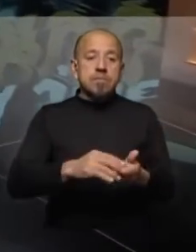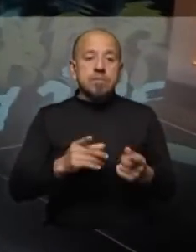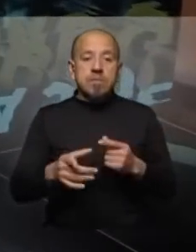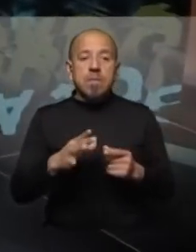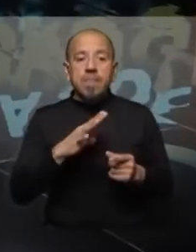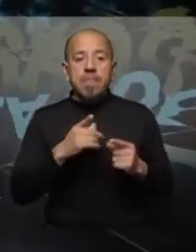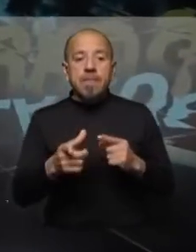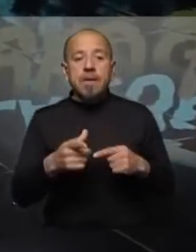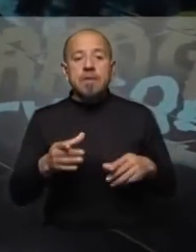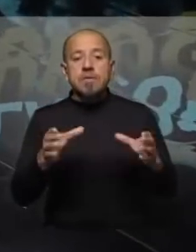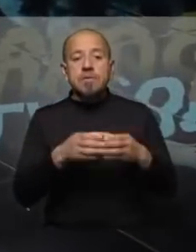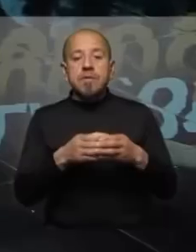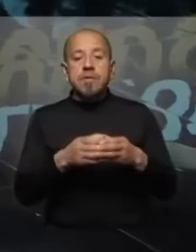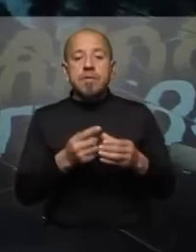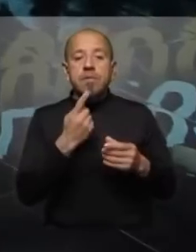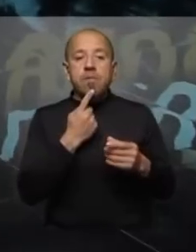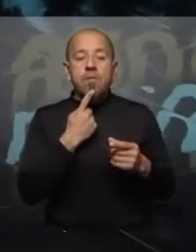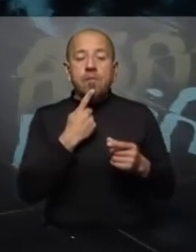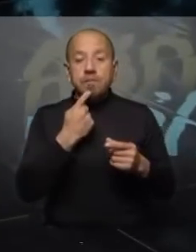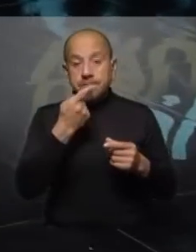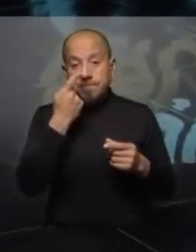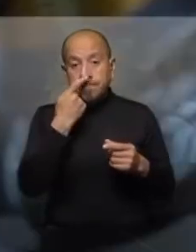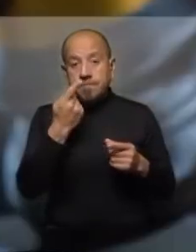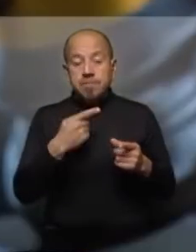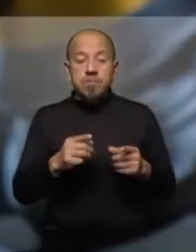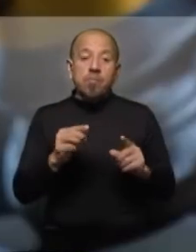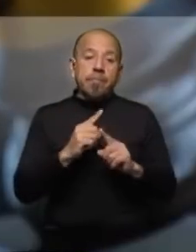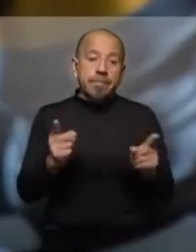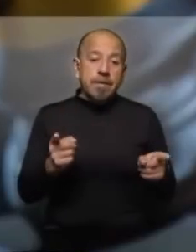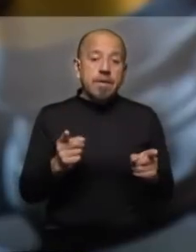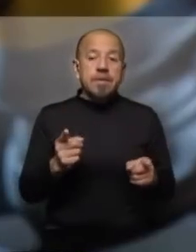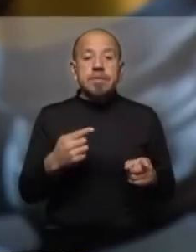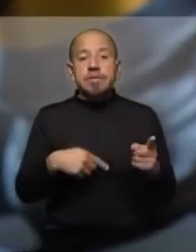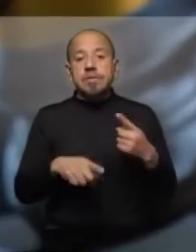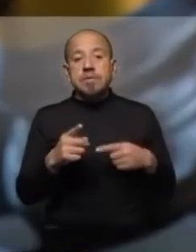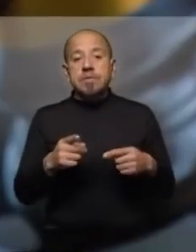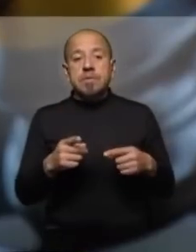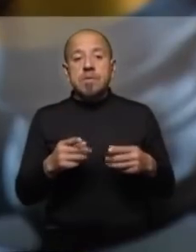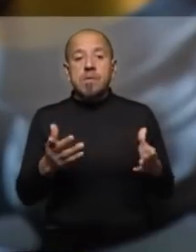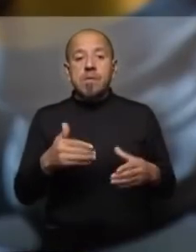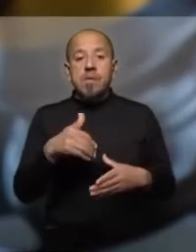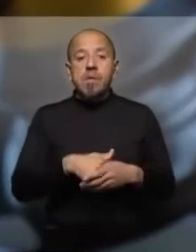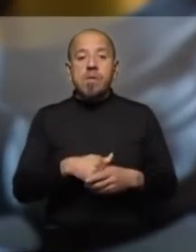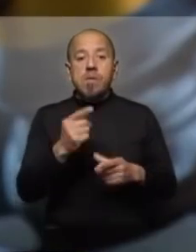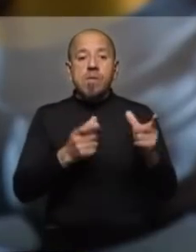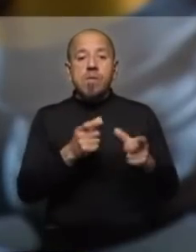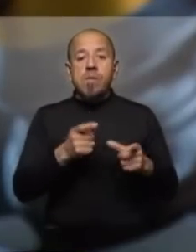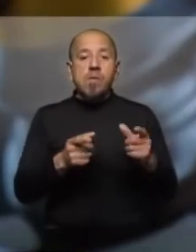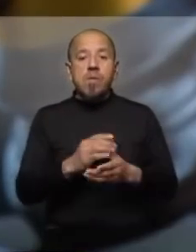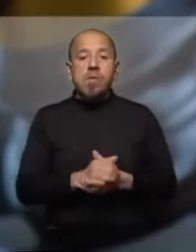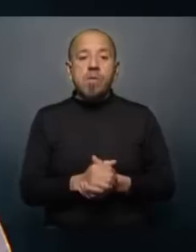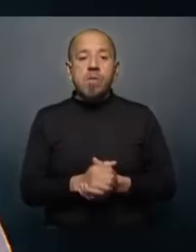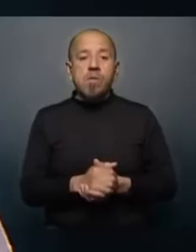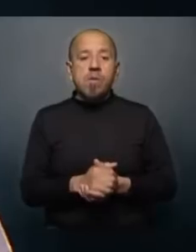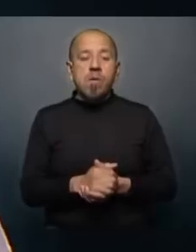candidatos o partidos que respondan a esos intereses y no respondan efectivamente al voto de su ciudadano no somos inmunes a